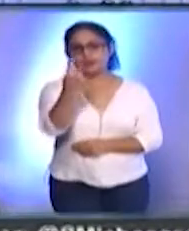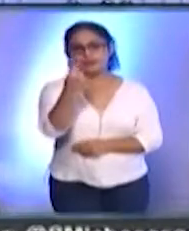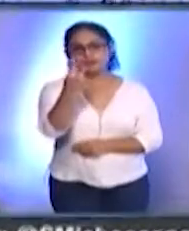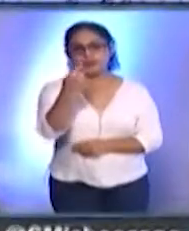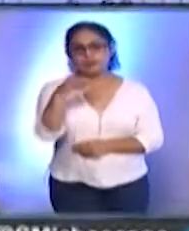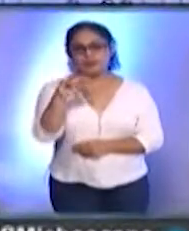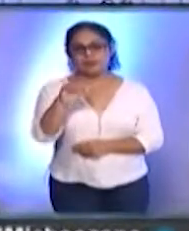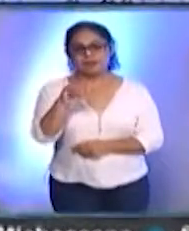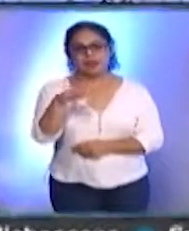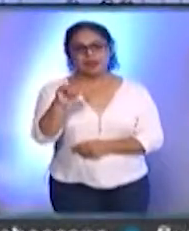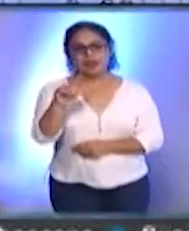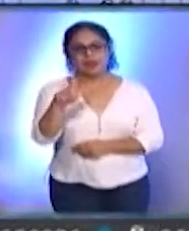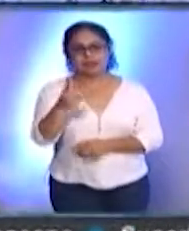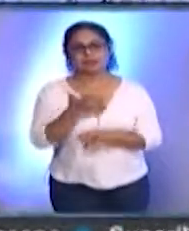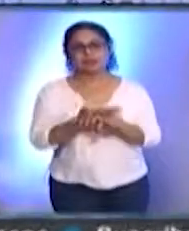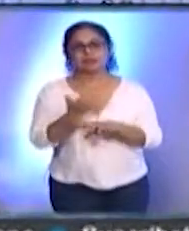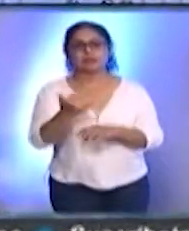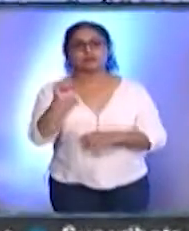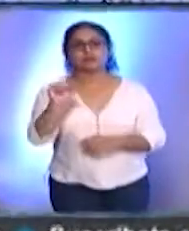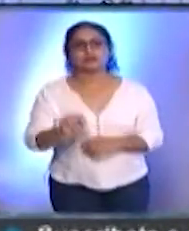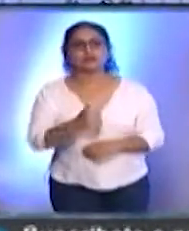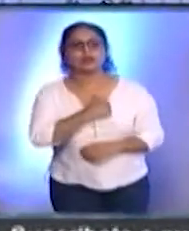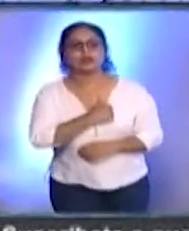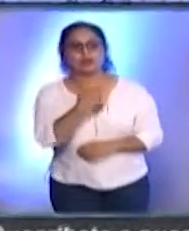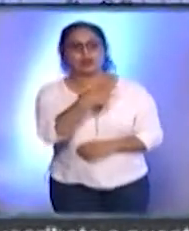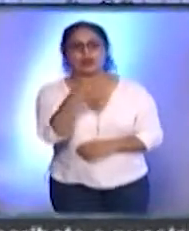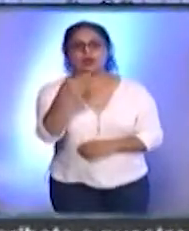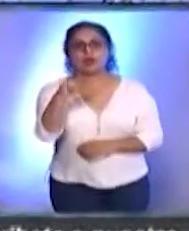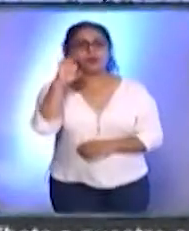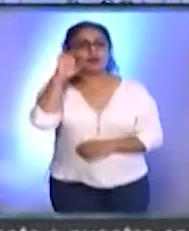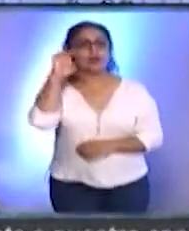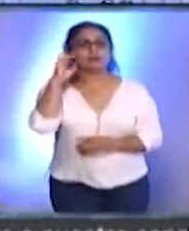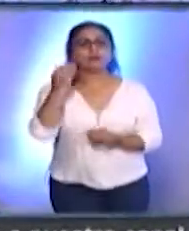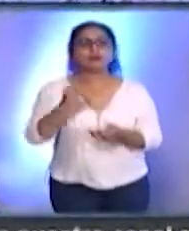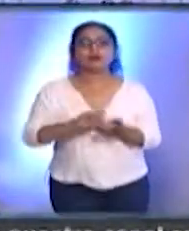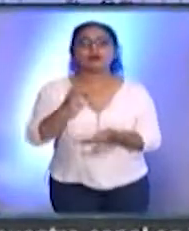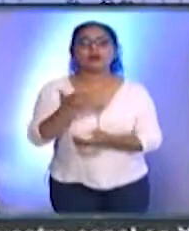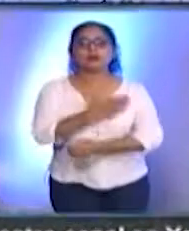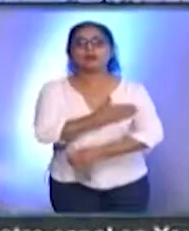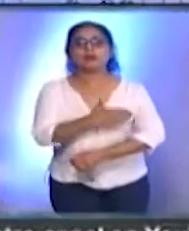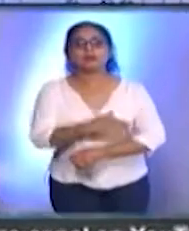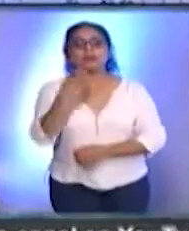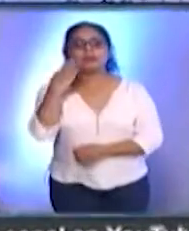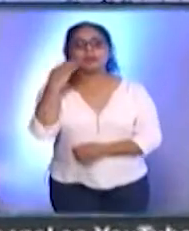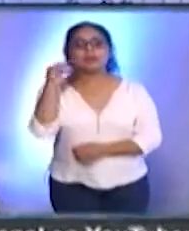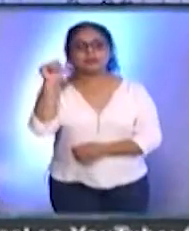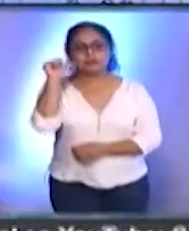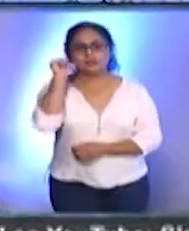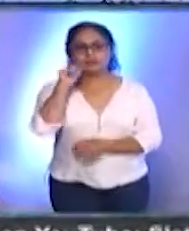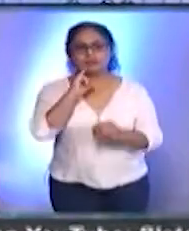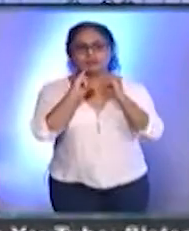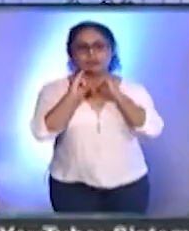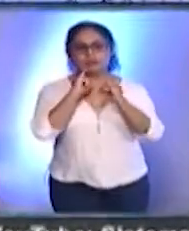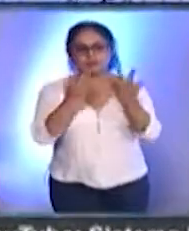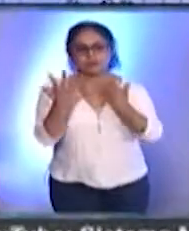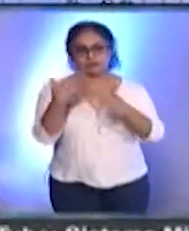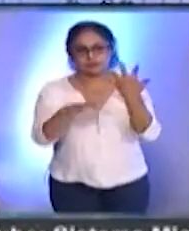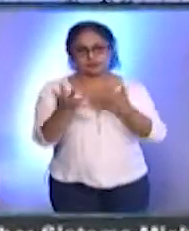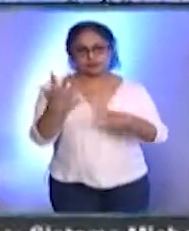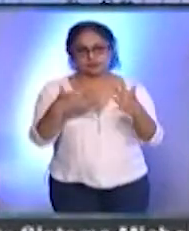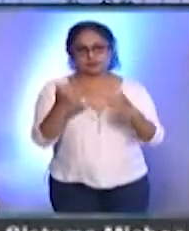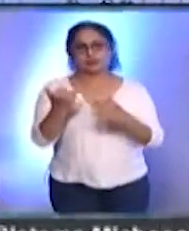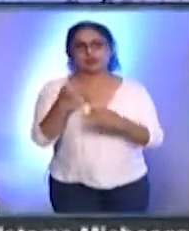Estados Unidos y al sur de Canadá. Mi nombre es Eric Serpa, agradezco a mi compañera Marta Almanza, intérprete de lengua de señas mexicana,